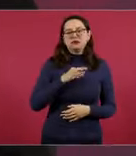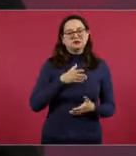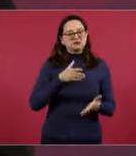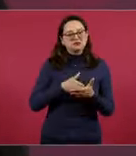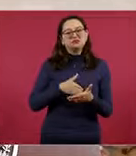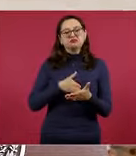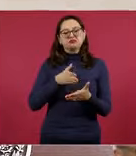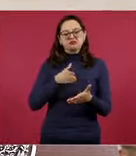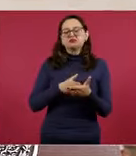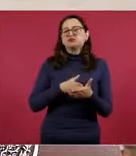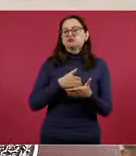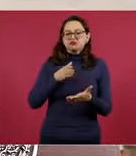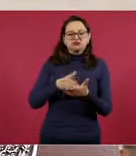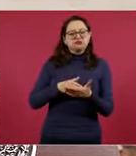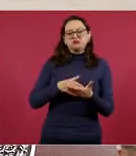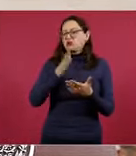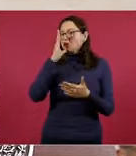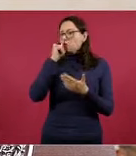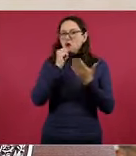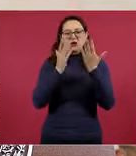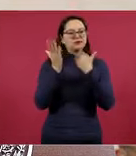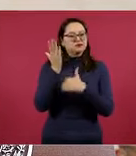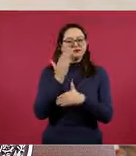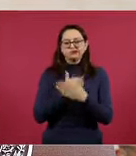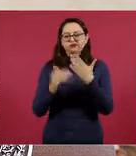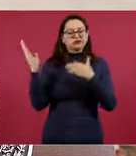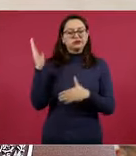en una gran nación.